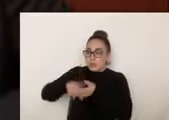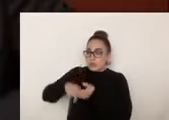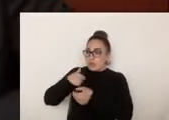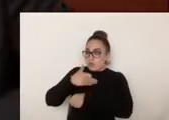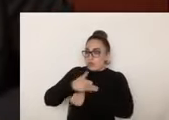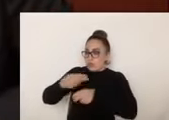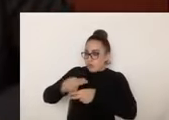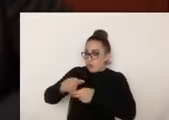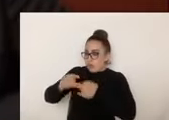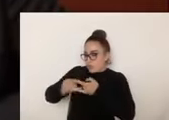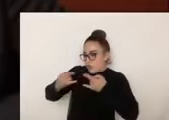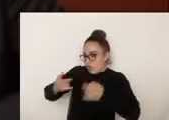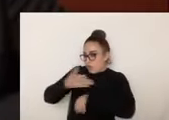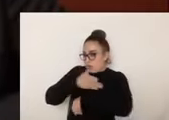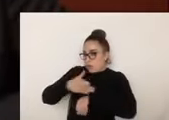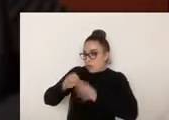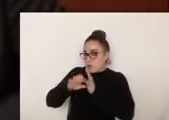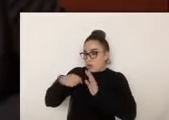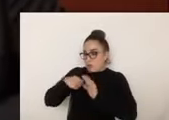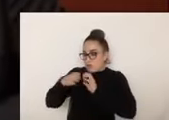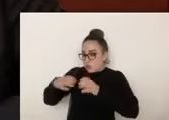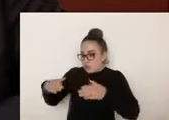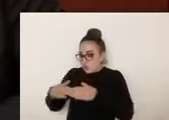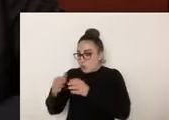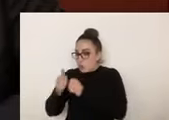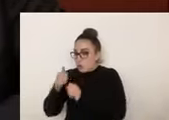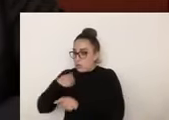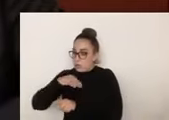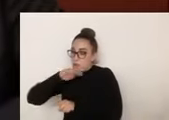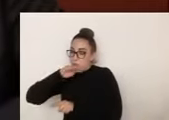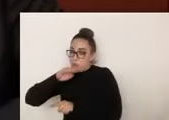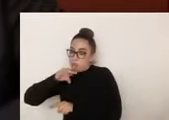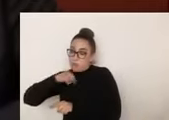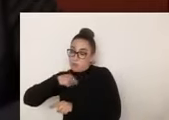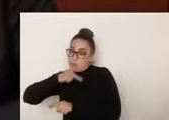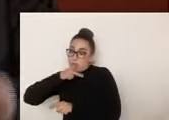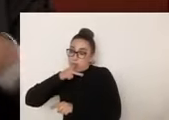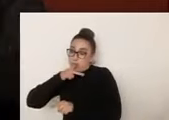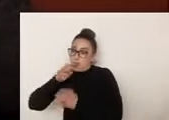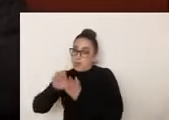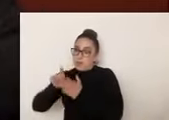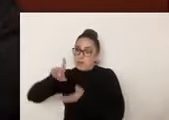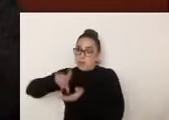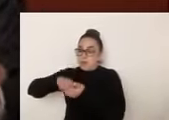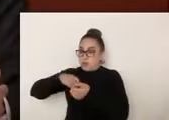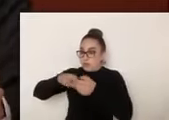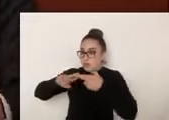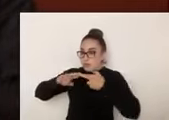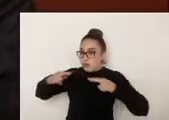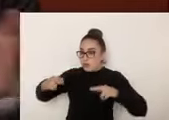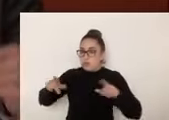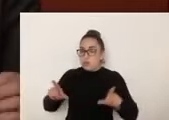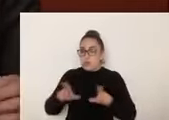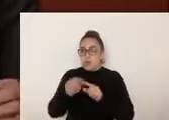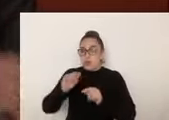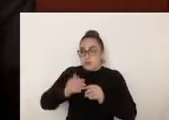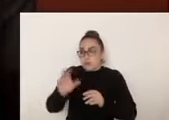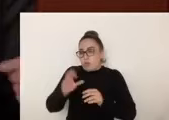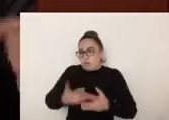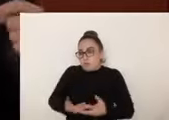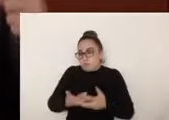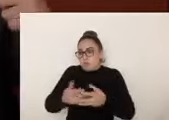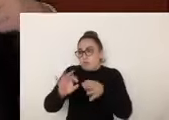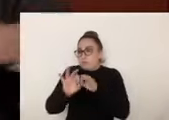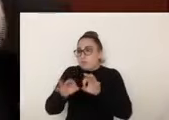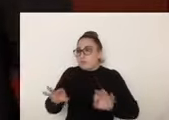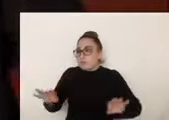yo estoy en el seno materno, mi única relación es con mi madre a través del cordón umbilical. Solo un poco exagerado, pero es básicamente eso. Entonces, teorías